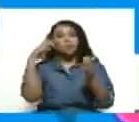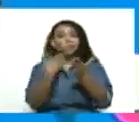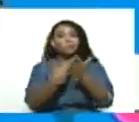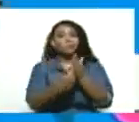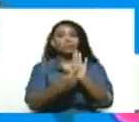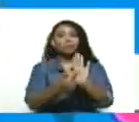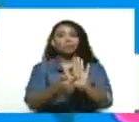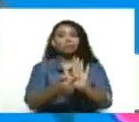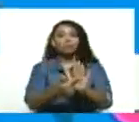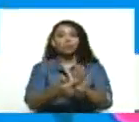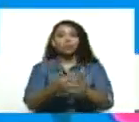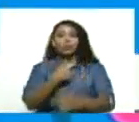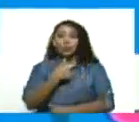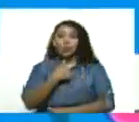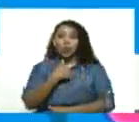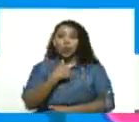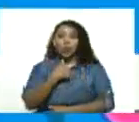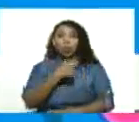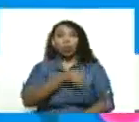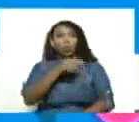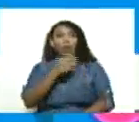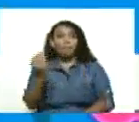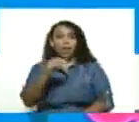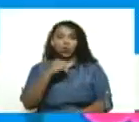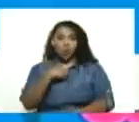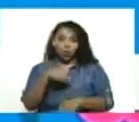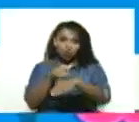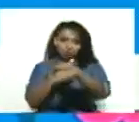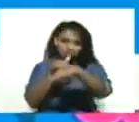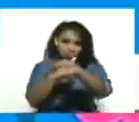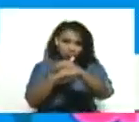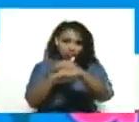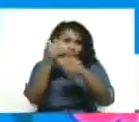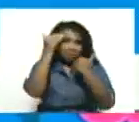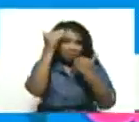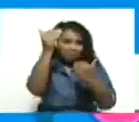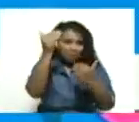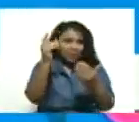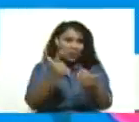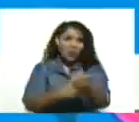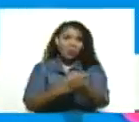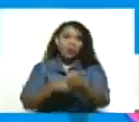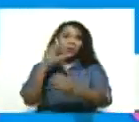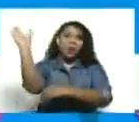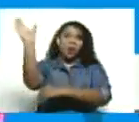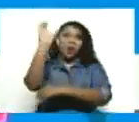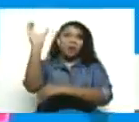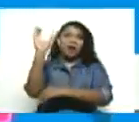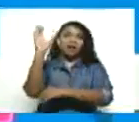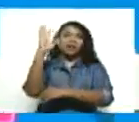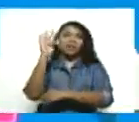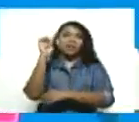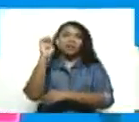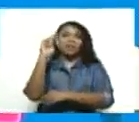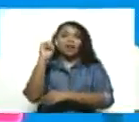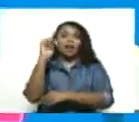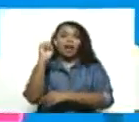yo no me extiendo más ofrezco disculpas saludo especialmente a los hermanos de Colombia Fernando Gloria